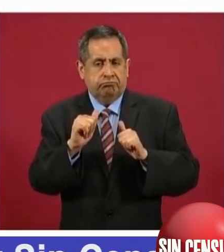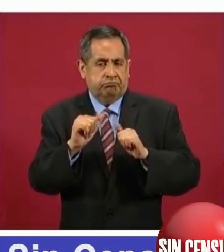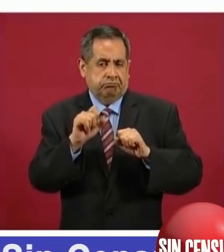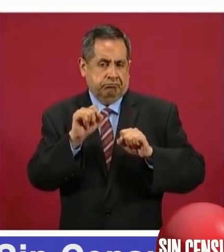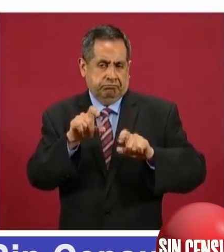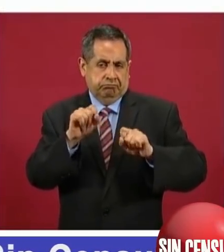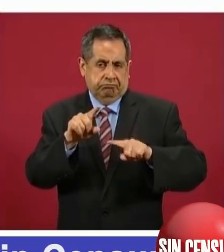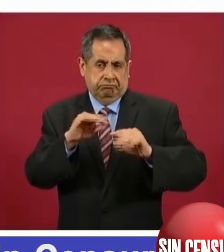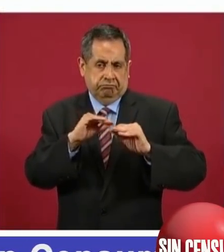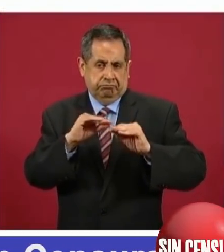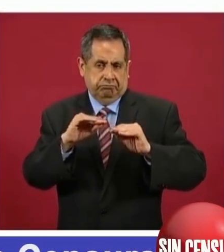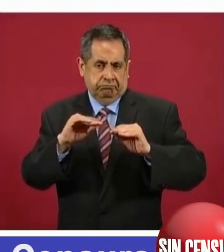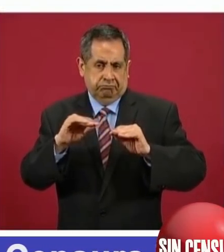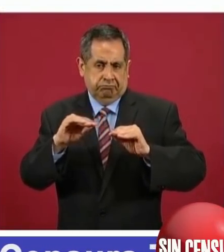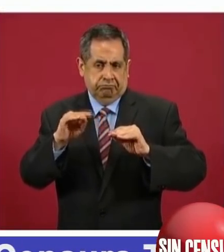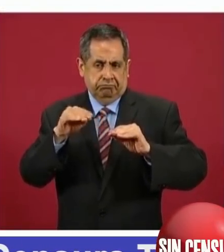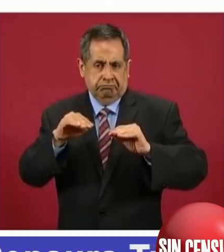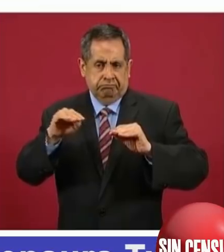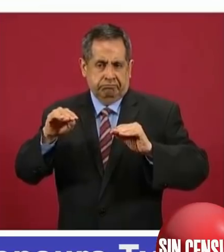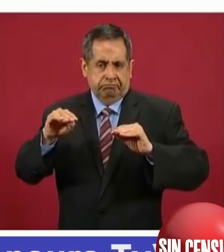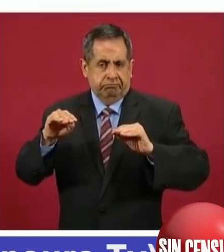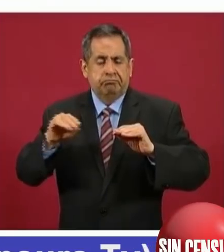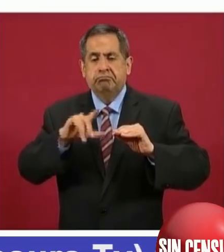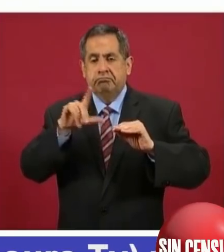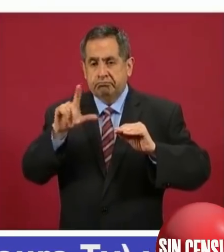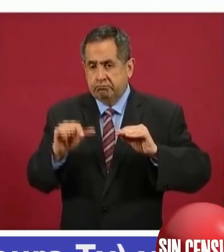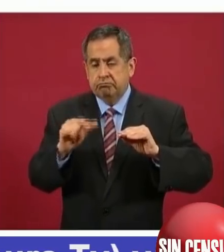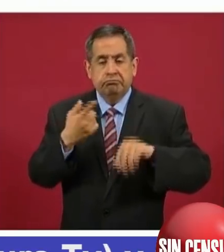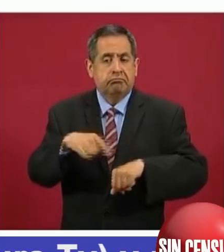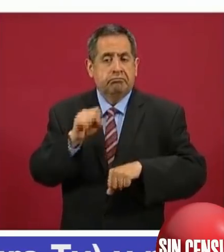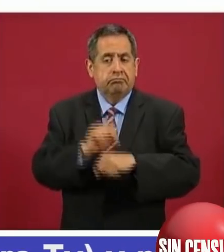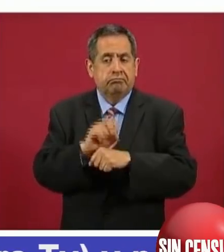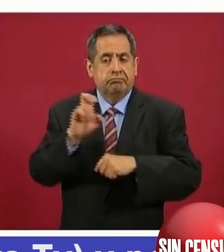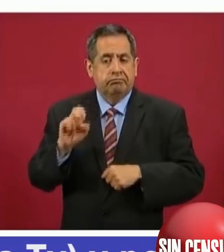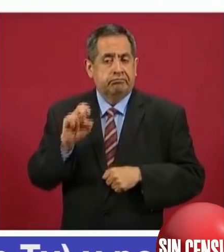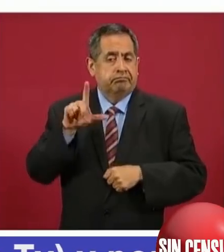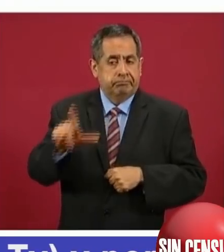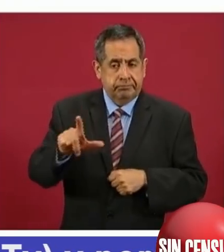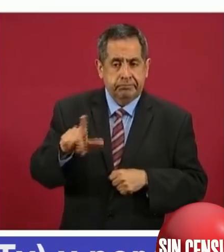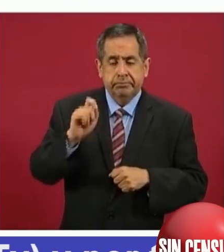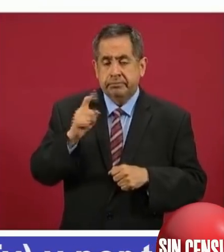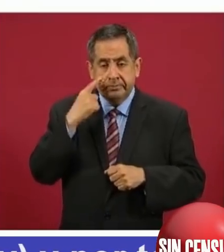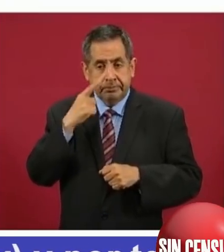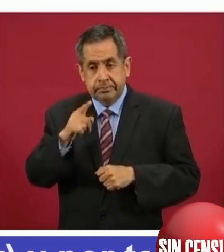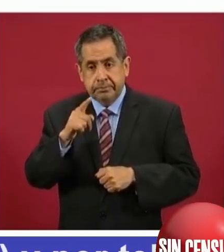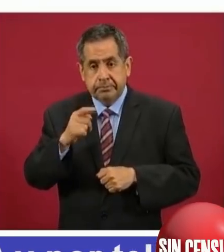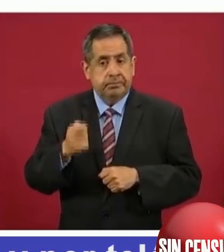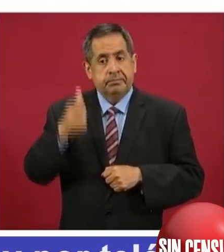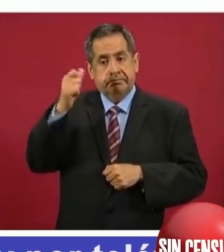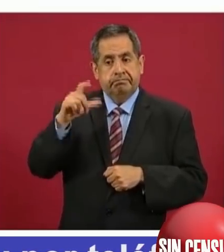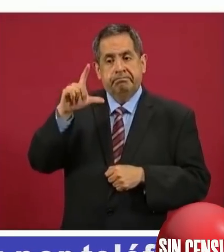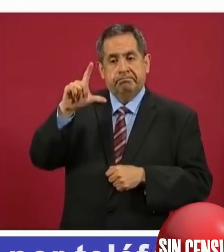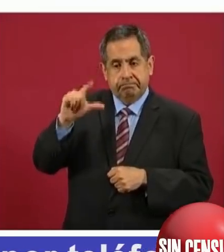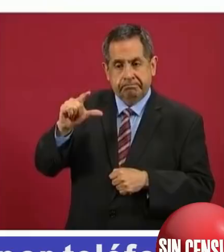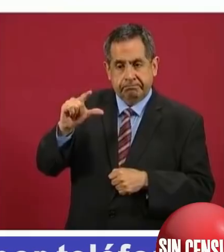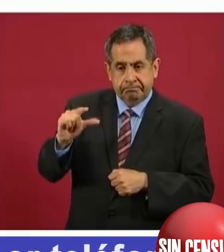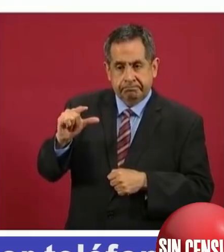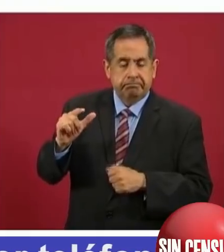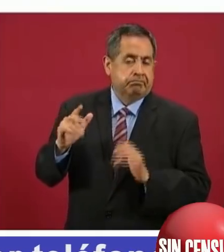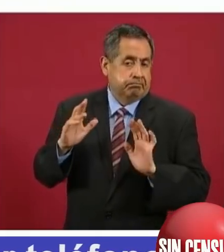en el control epidémico, pero afortunadamente en la semana 37 muestra ya su primera reducción.